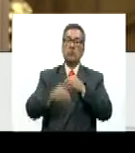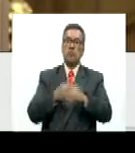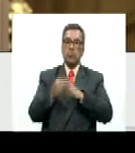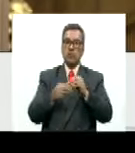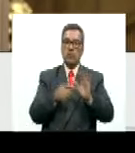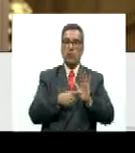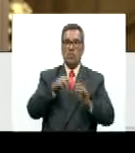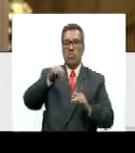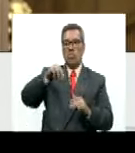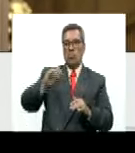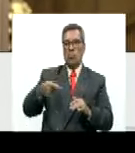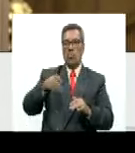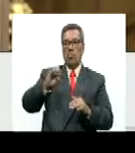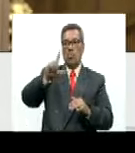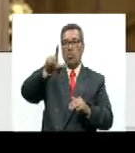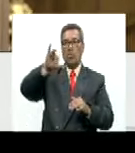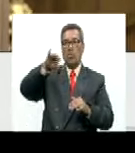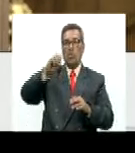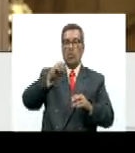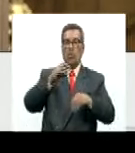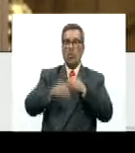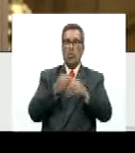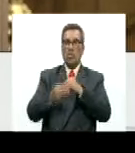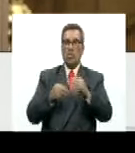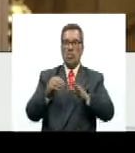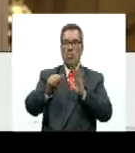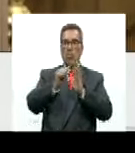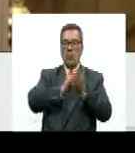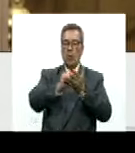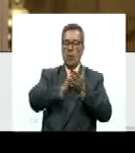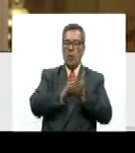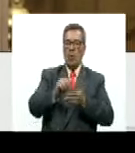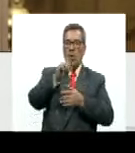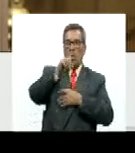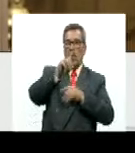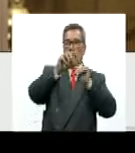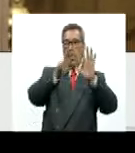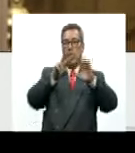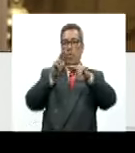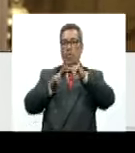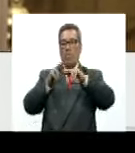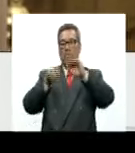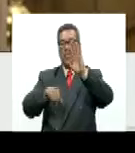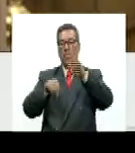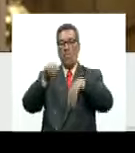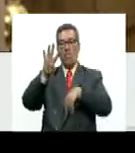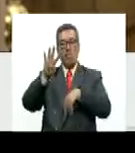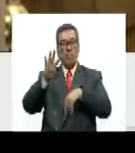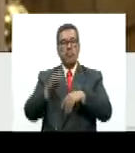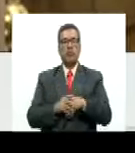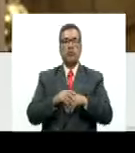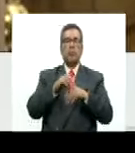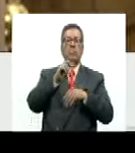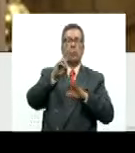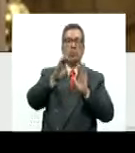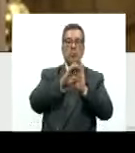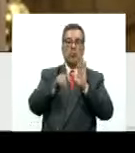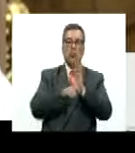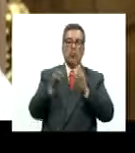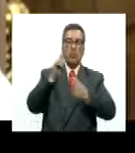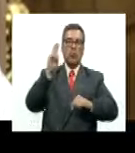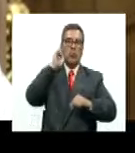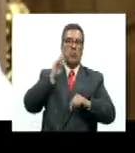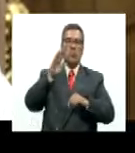ante Mongolia, de conformidad a lo consagrado en el artículo 187, numeral 14, de la Constitución